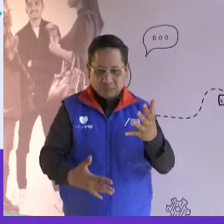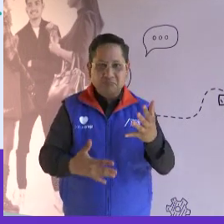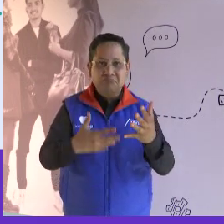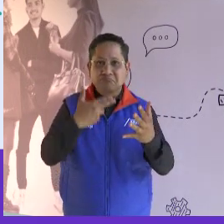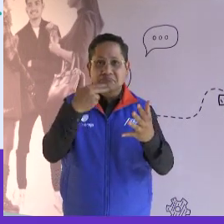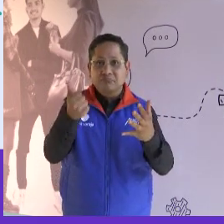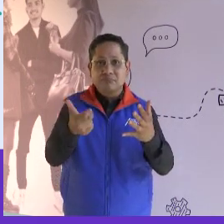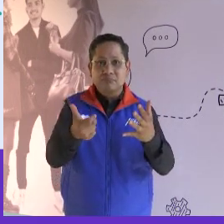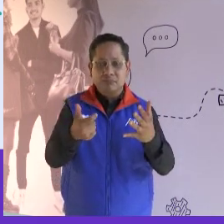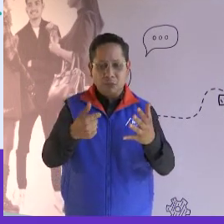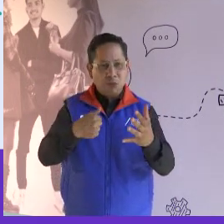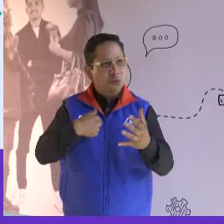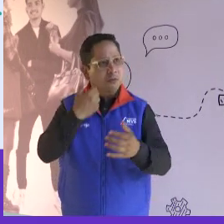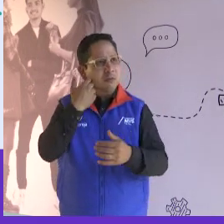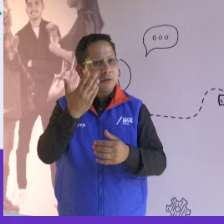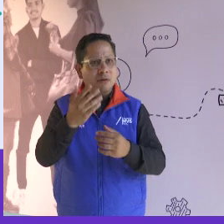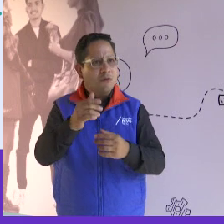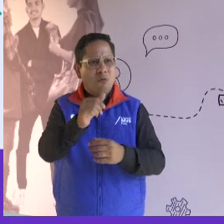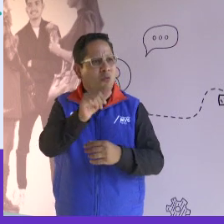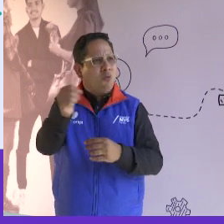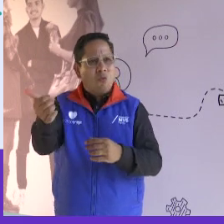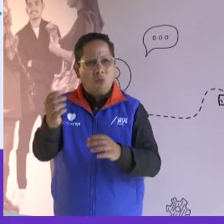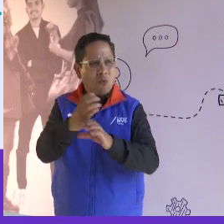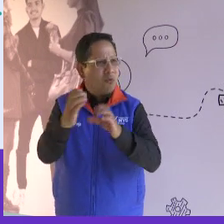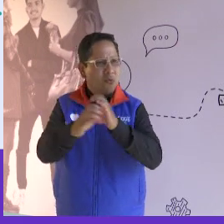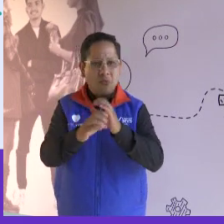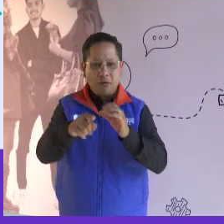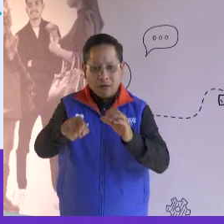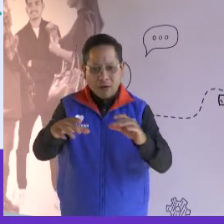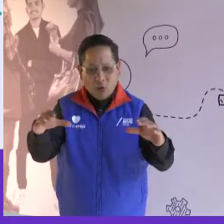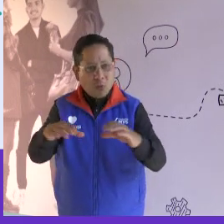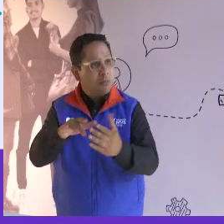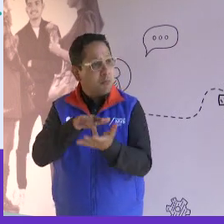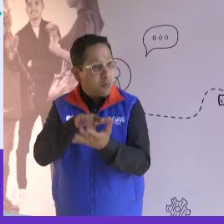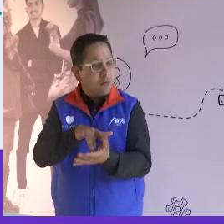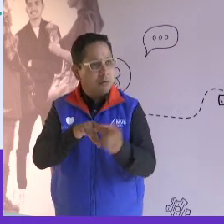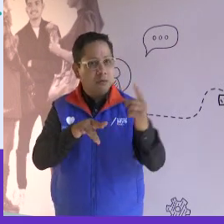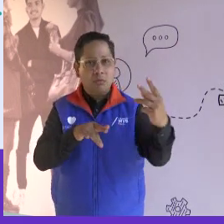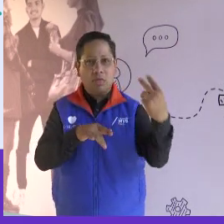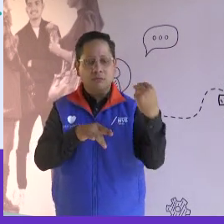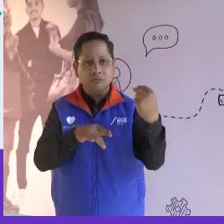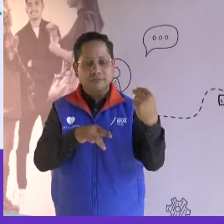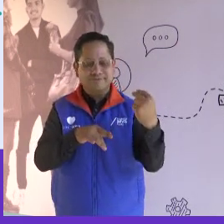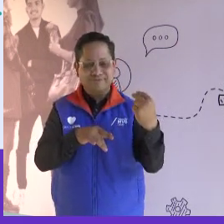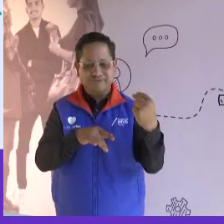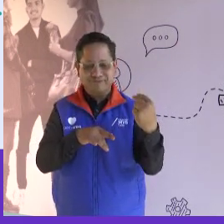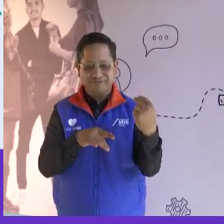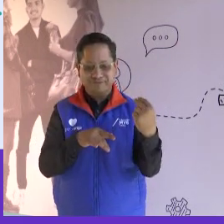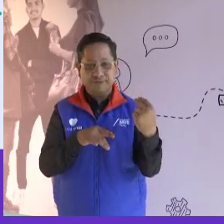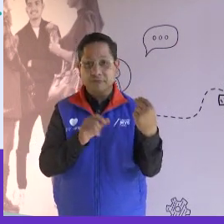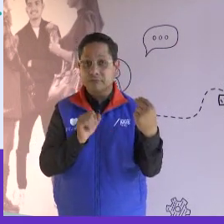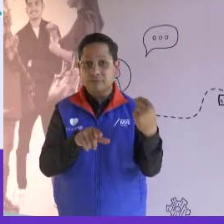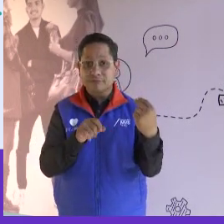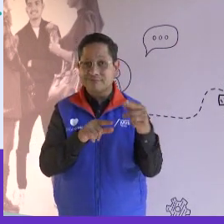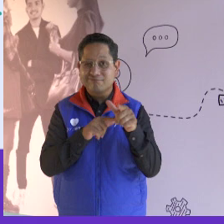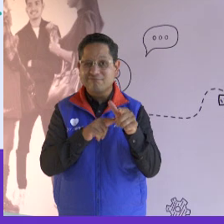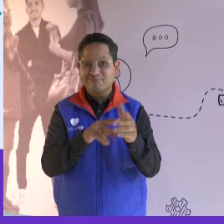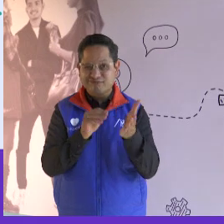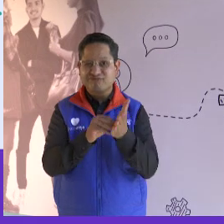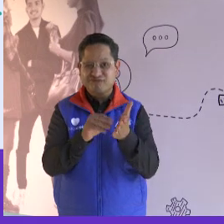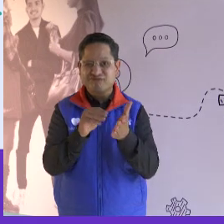realmente para lo que tú los hiciste, que era pues apoyo a la comunidad. Entonces, en el sector académico sigue pasando eso, o